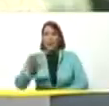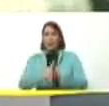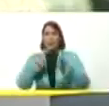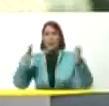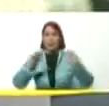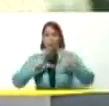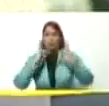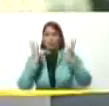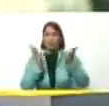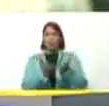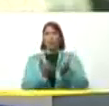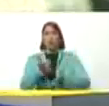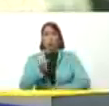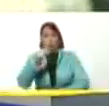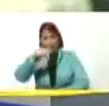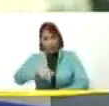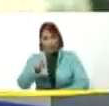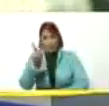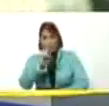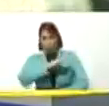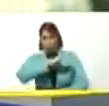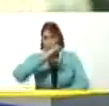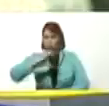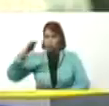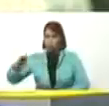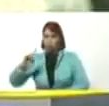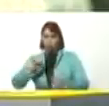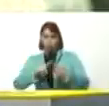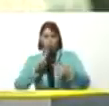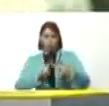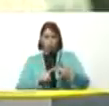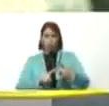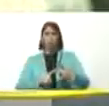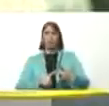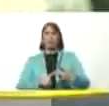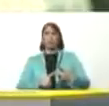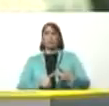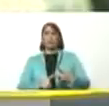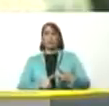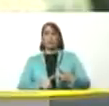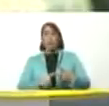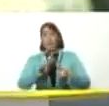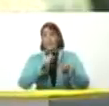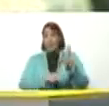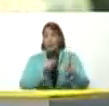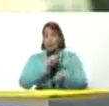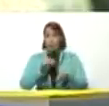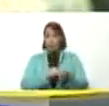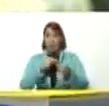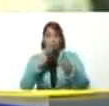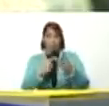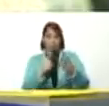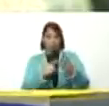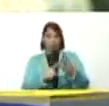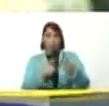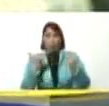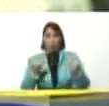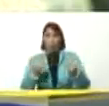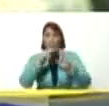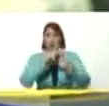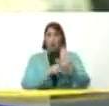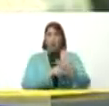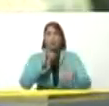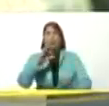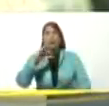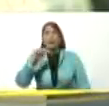en Venezuela, el Parque Nacional Canaima, el Parque Nacional Parima-Tapirapecó y el parque de reciente creación por usted, el Parque Nacional Caura,